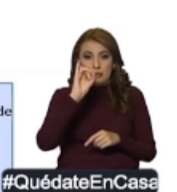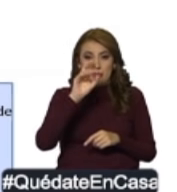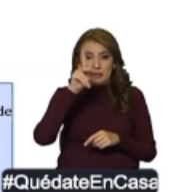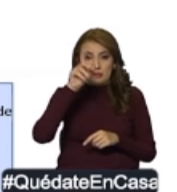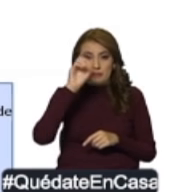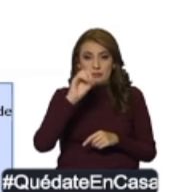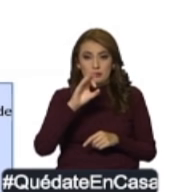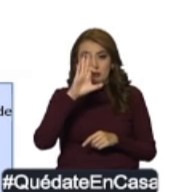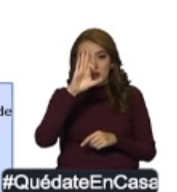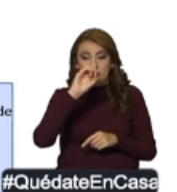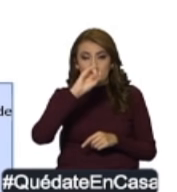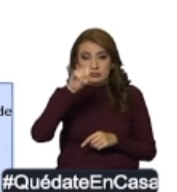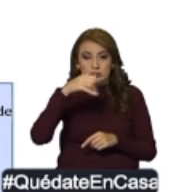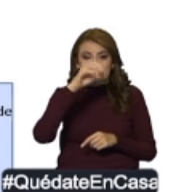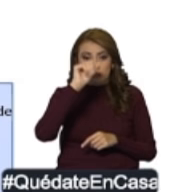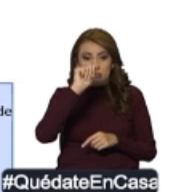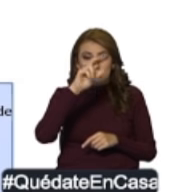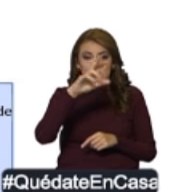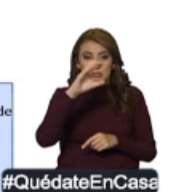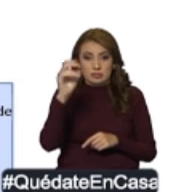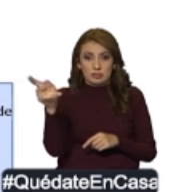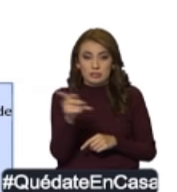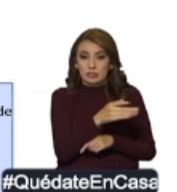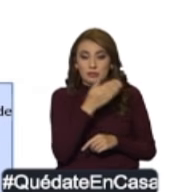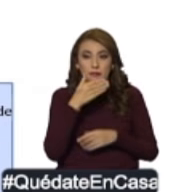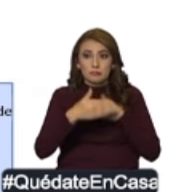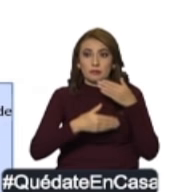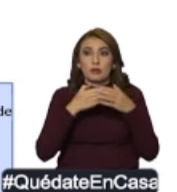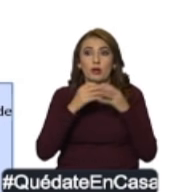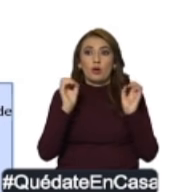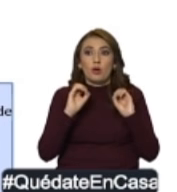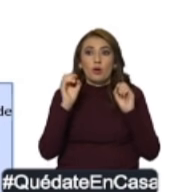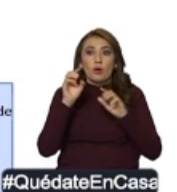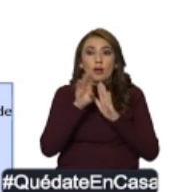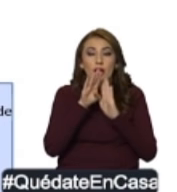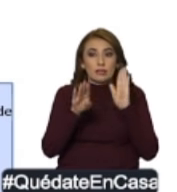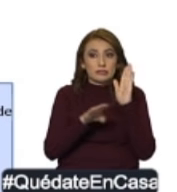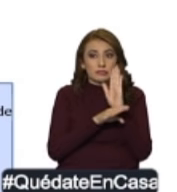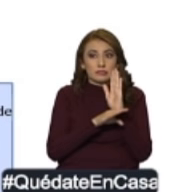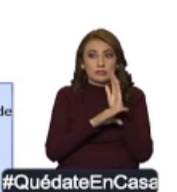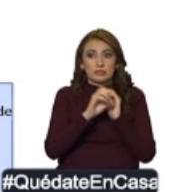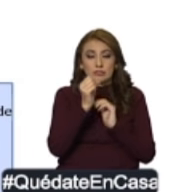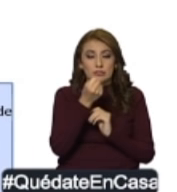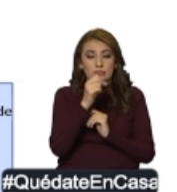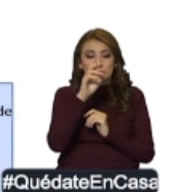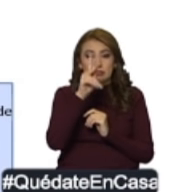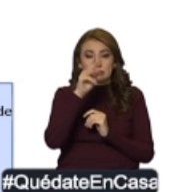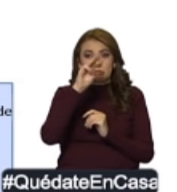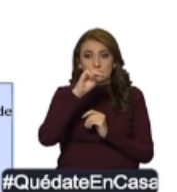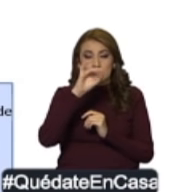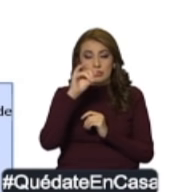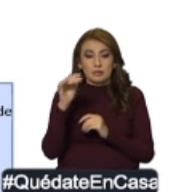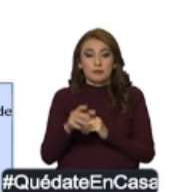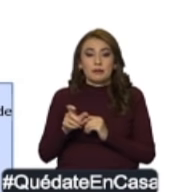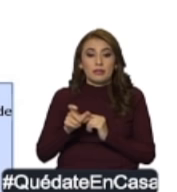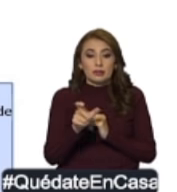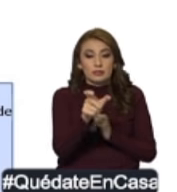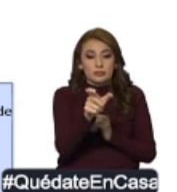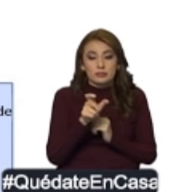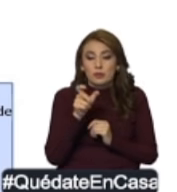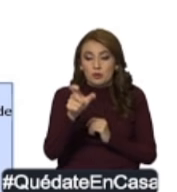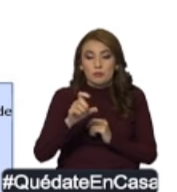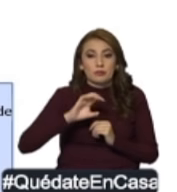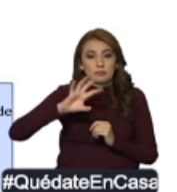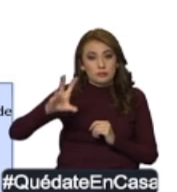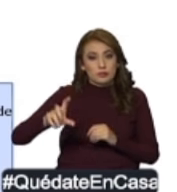equipos, la presencia también del skimming, que es un robo de tarjetas y de los números de